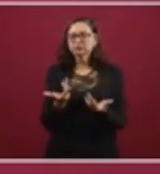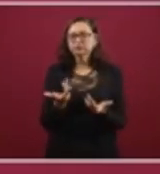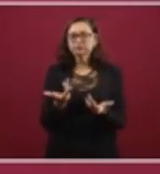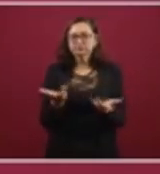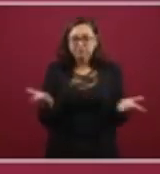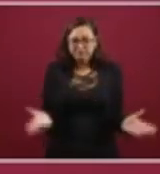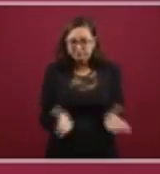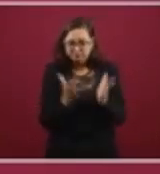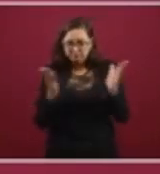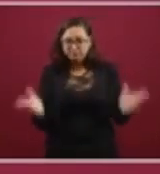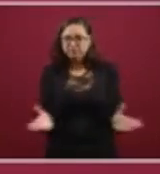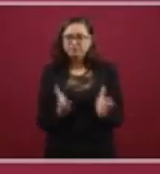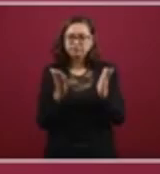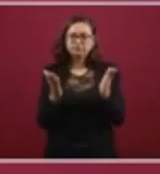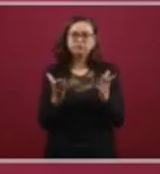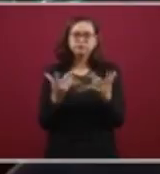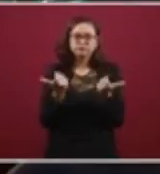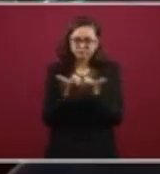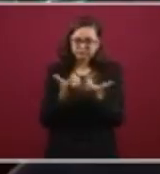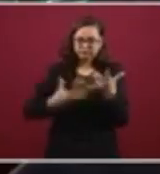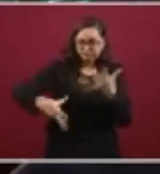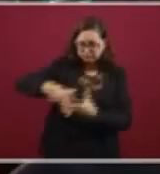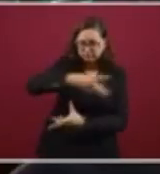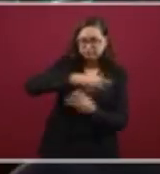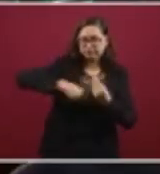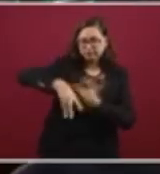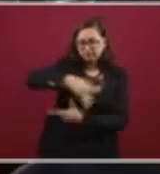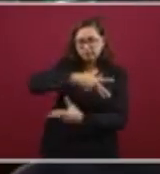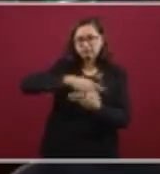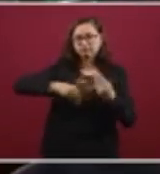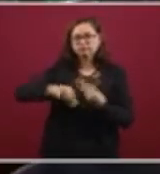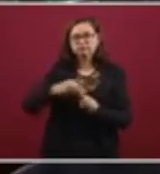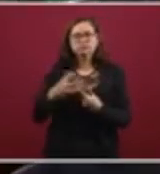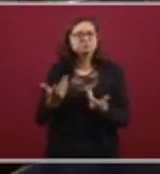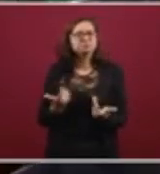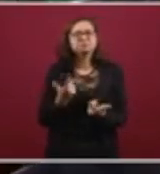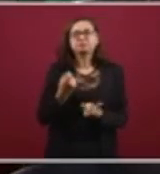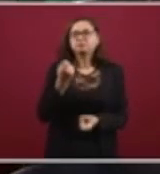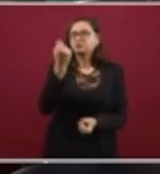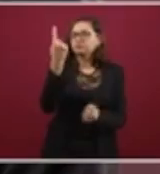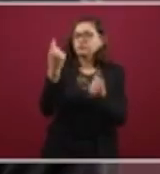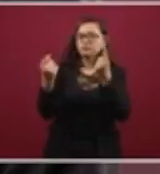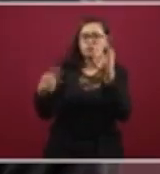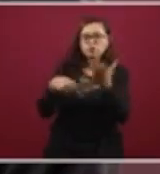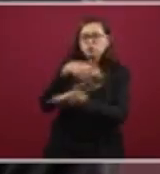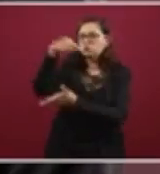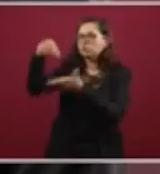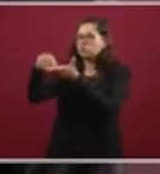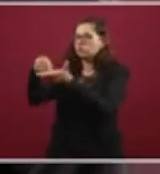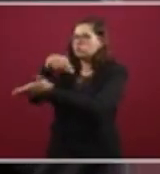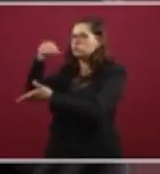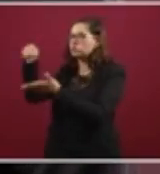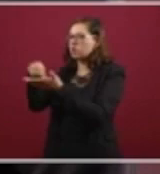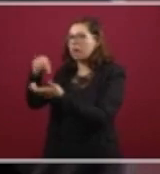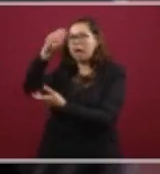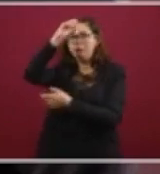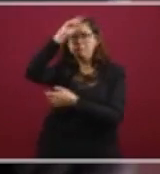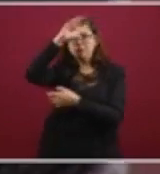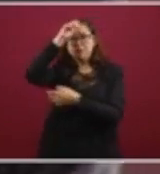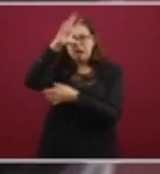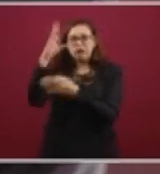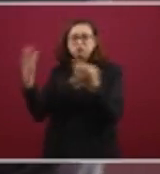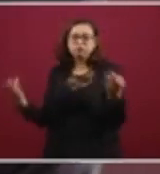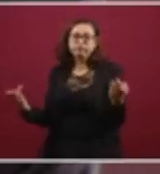trabajo, es crecimiento económico. Hay lugares en donde se cierran minas y